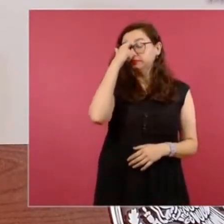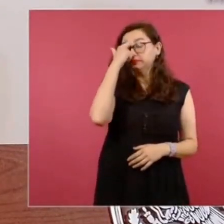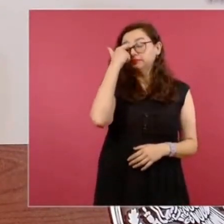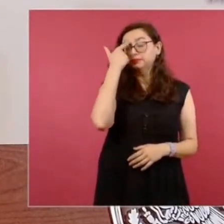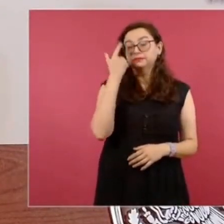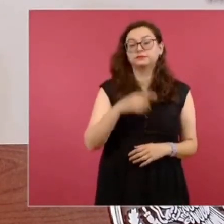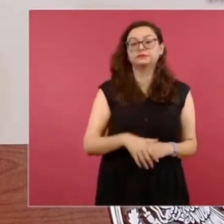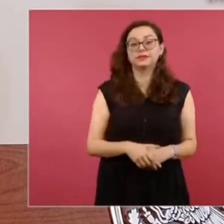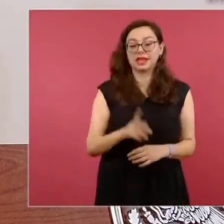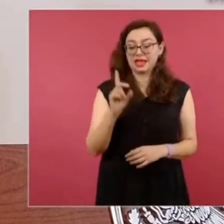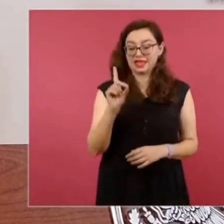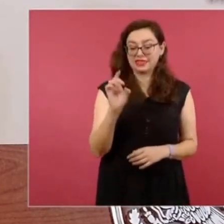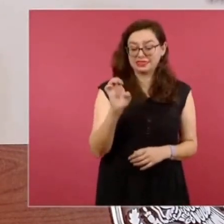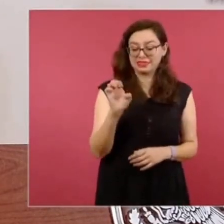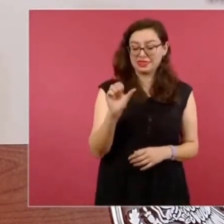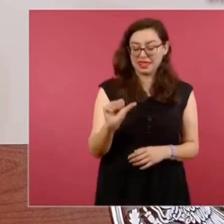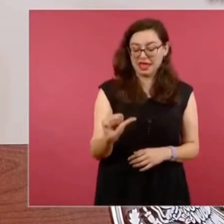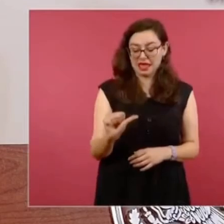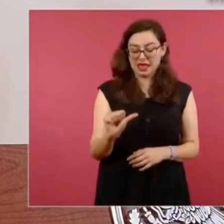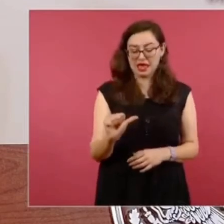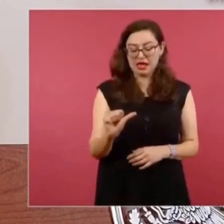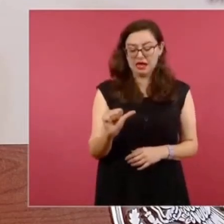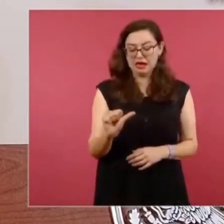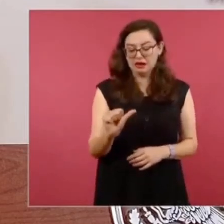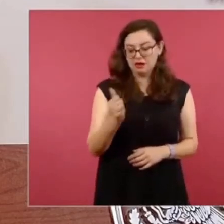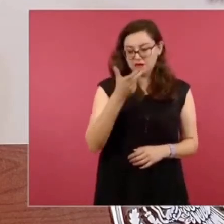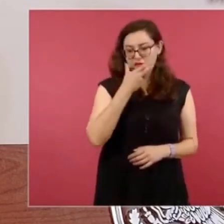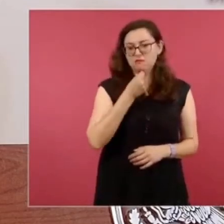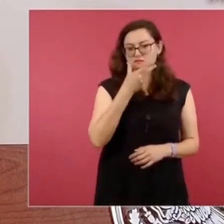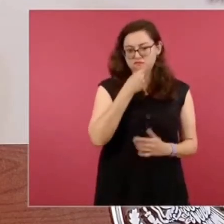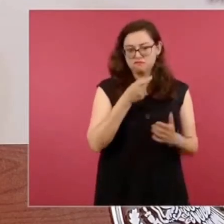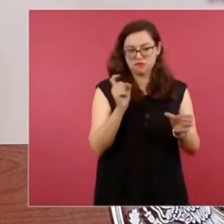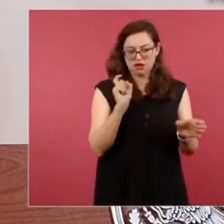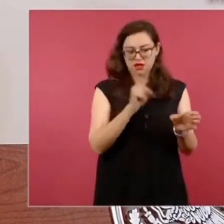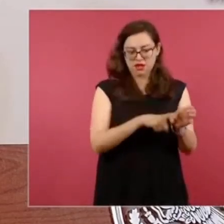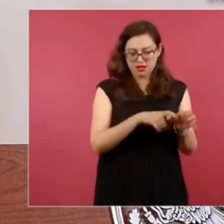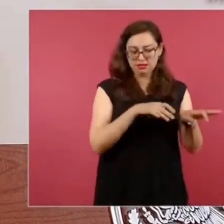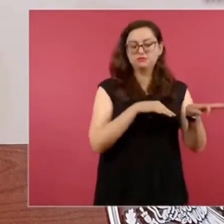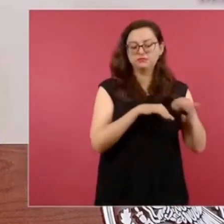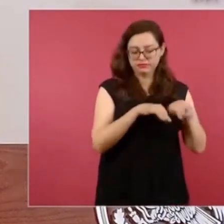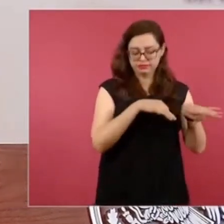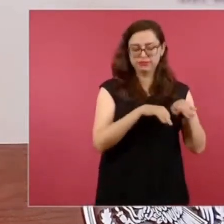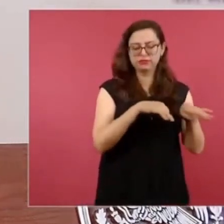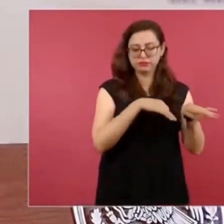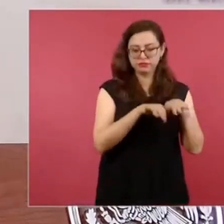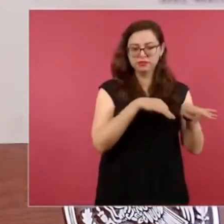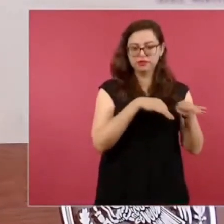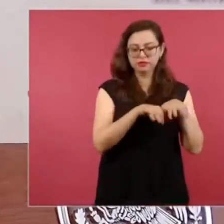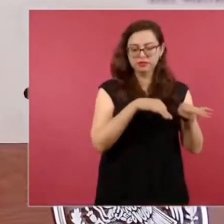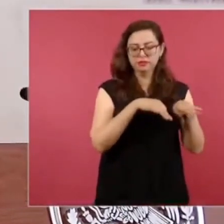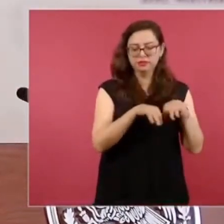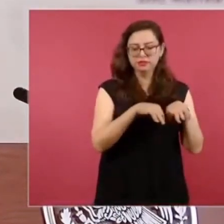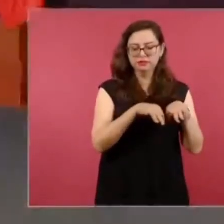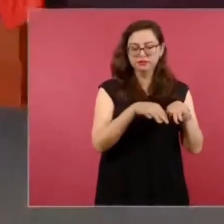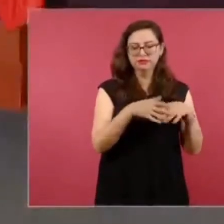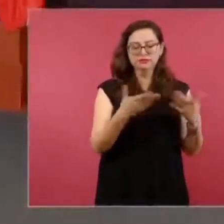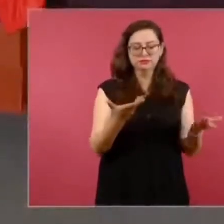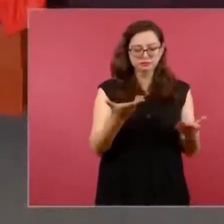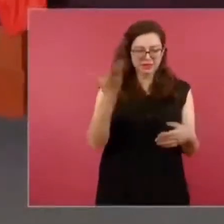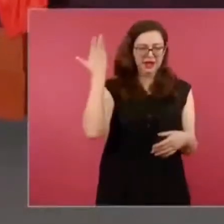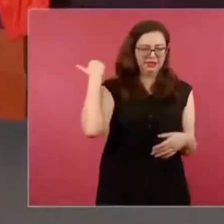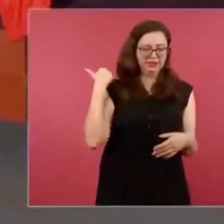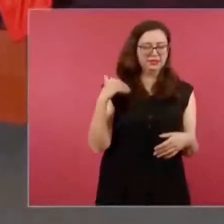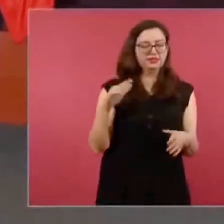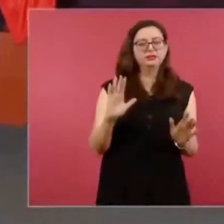que me acuerdo de él porque había un periodista político, liberal,